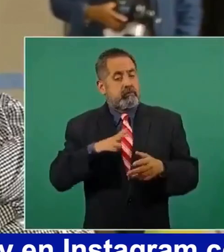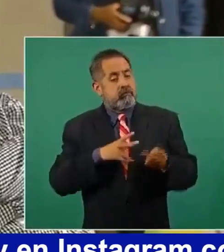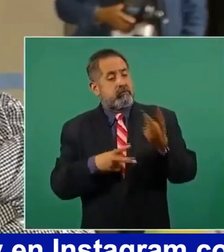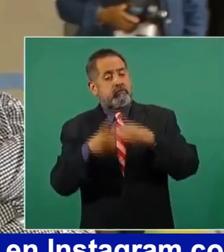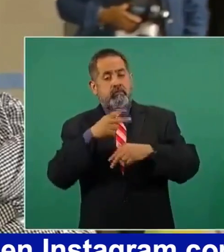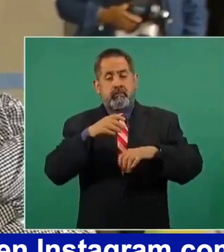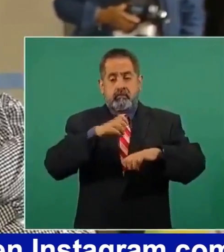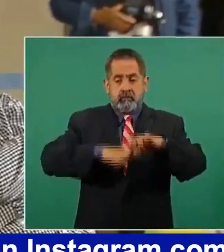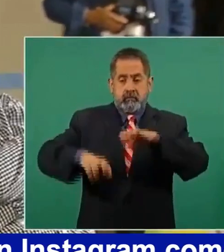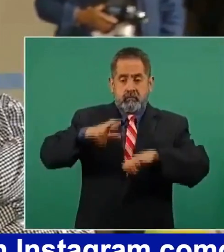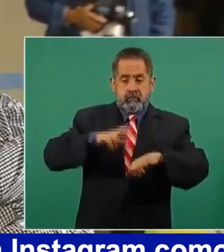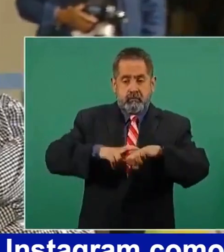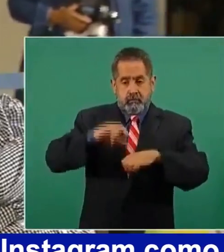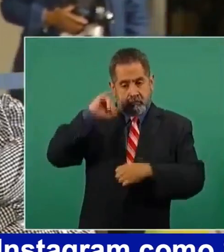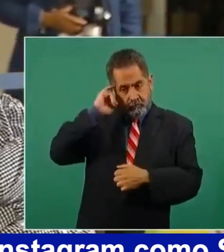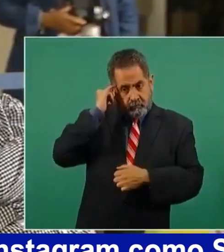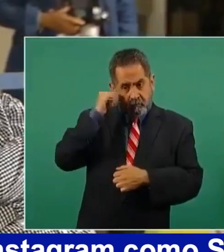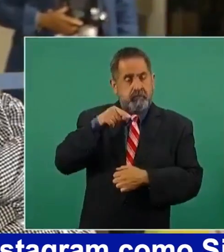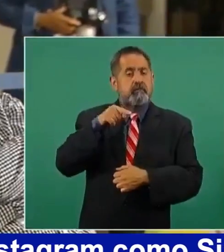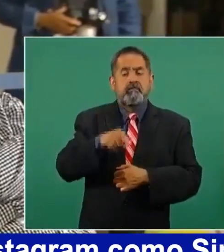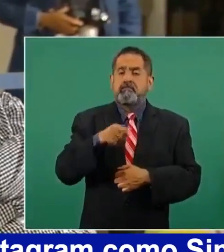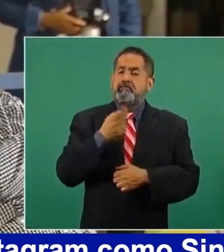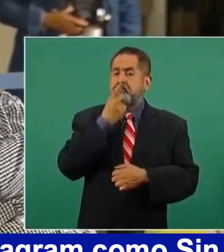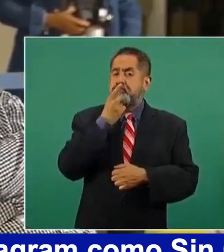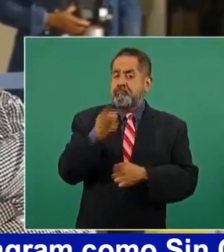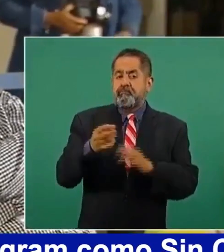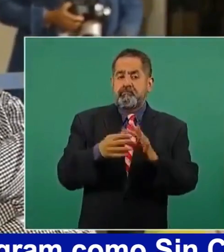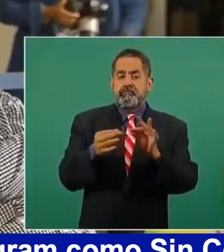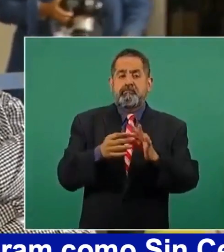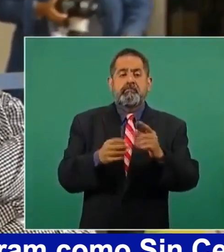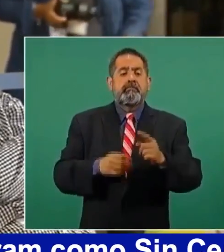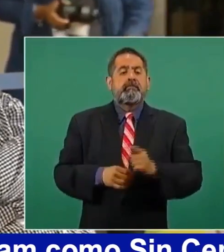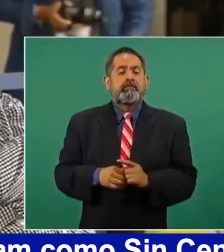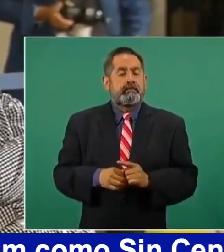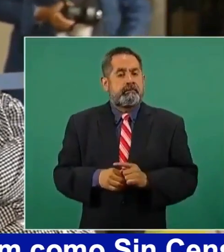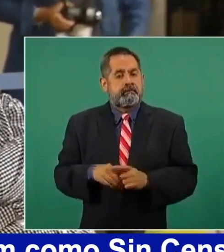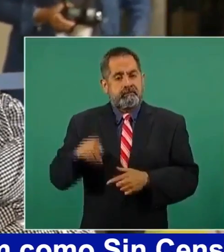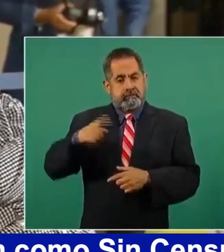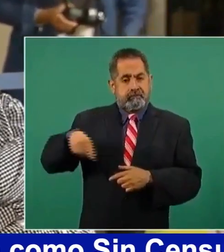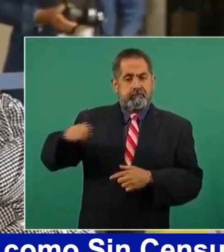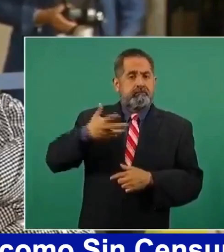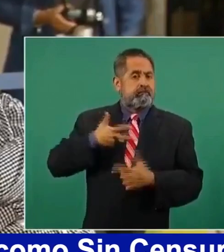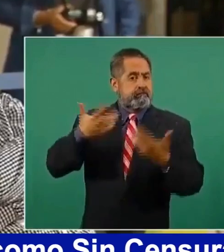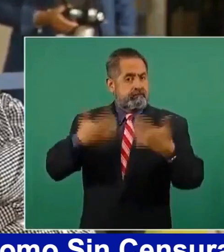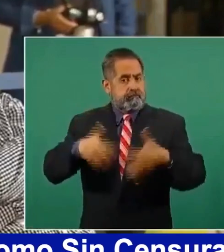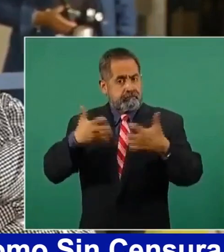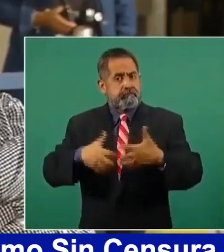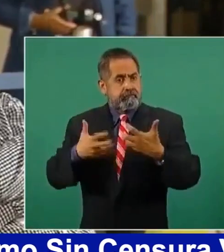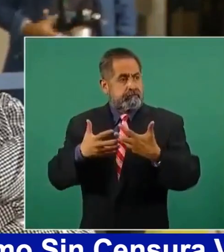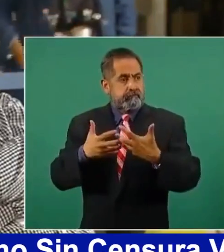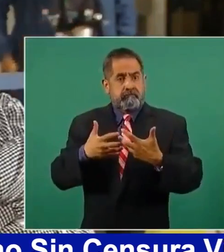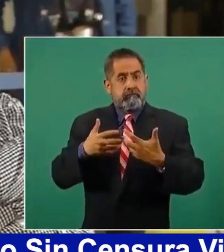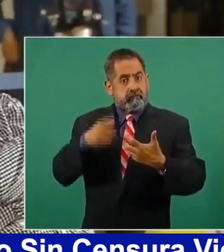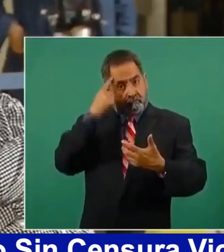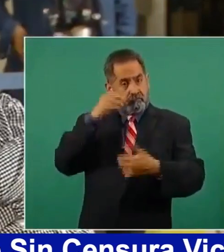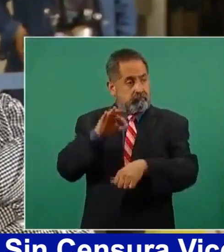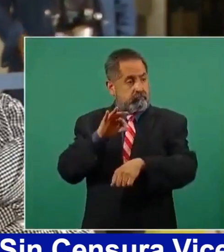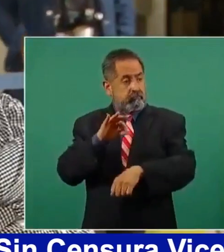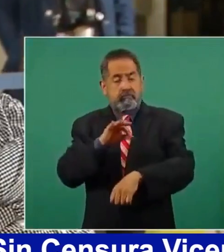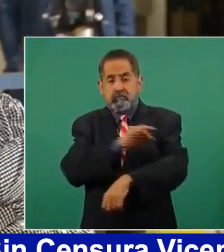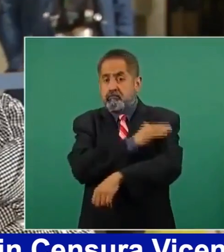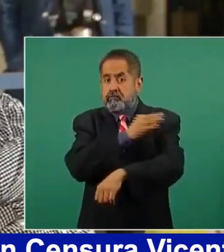el embajador de la India. Y él comentó que, como ellos tienen una fábrica de vacunas muy grande,